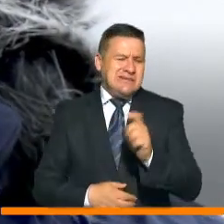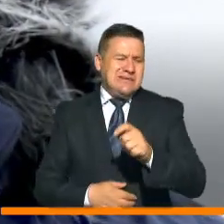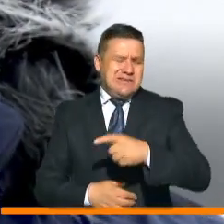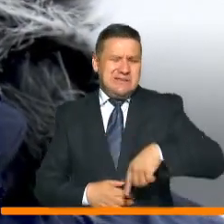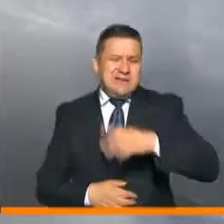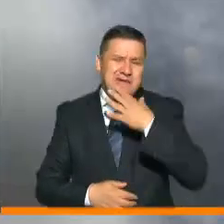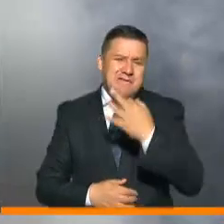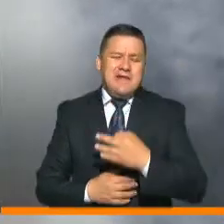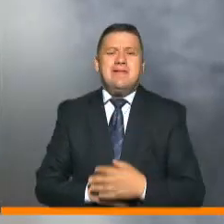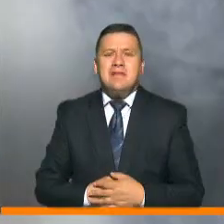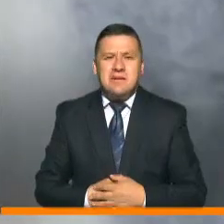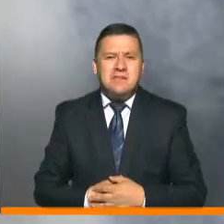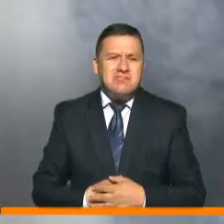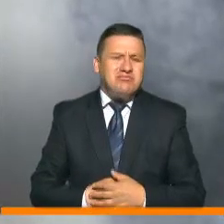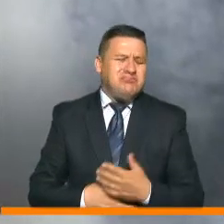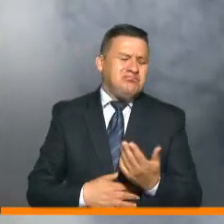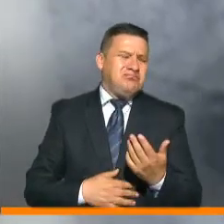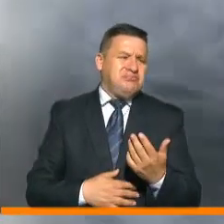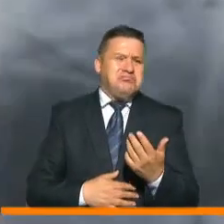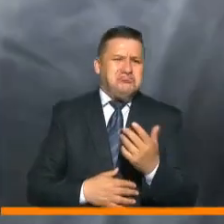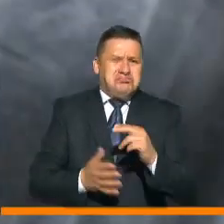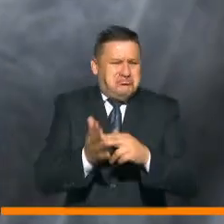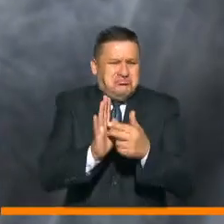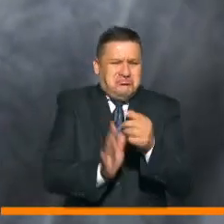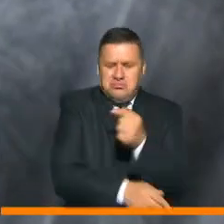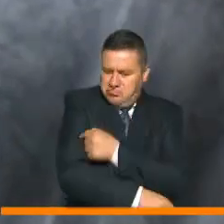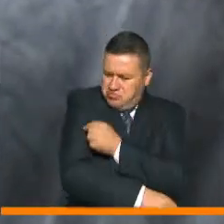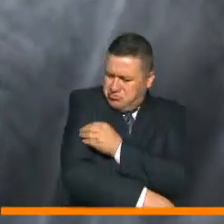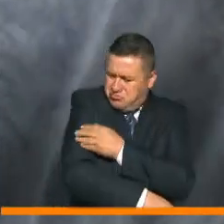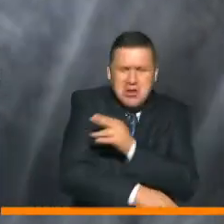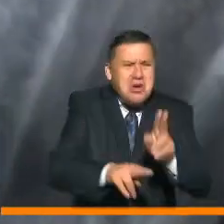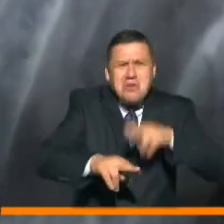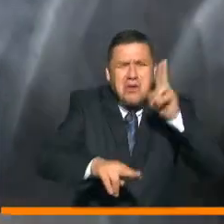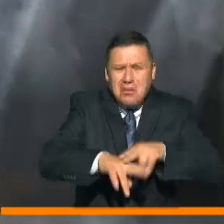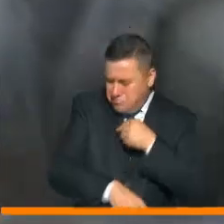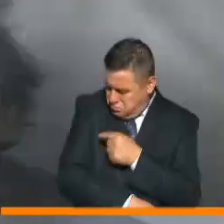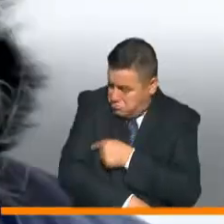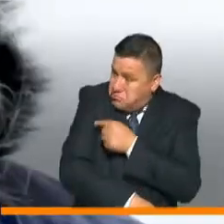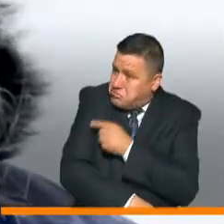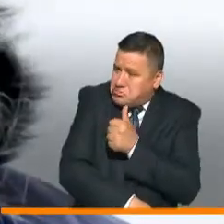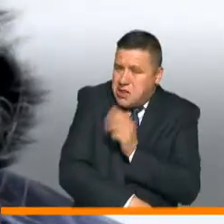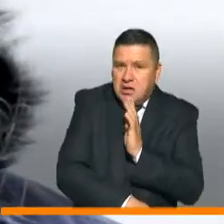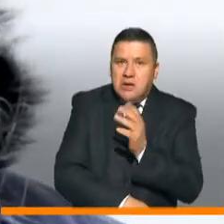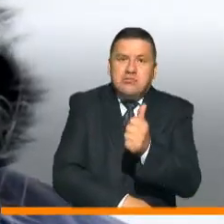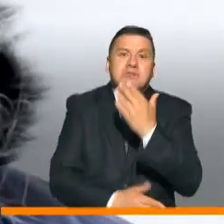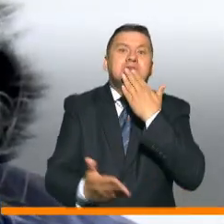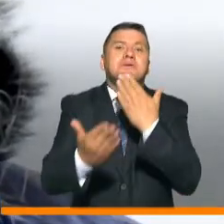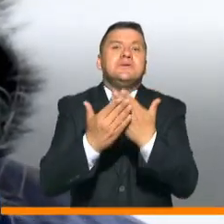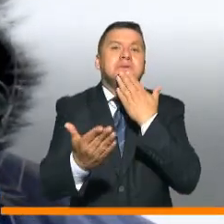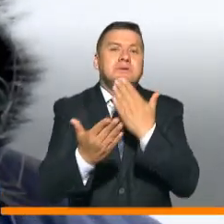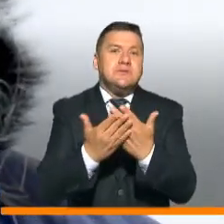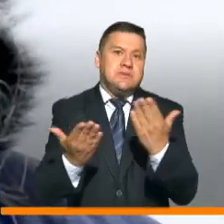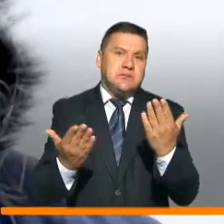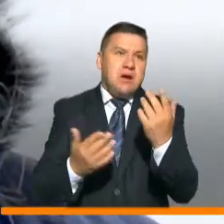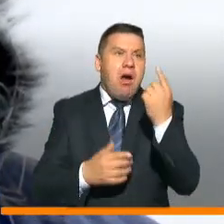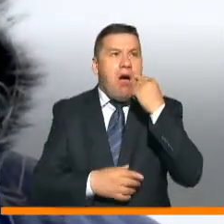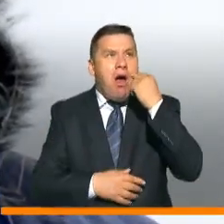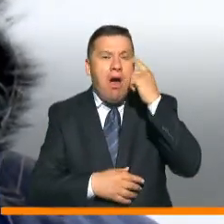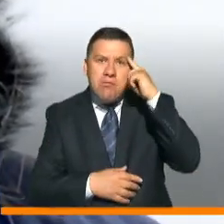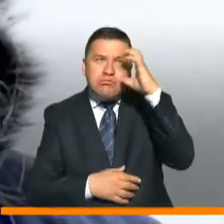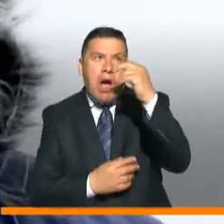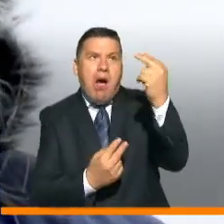necesario realmente. Es un pinchazo muy insignificante, una cosa normal, natural. Muchas gracias por tenernos en cuenta,